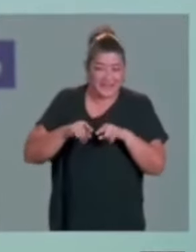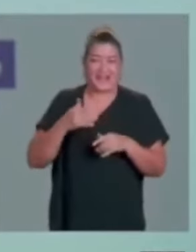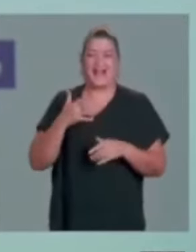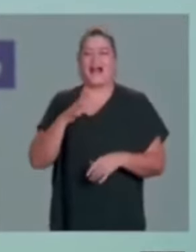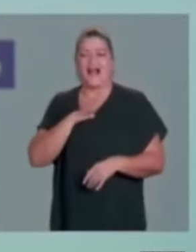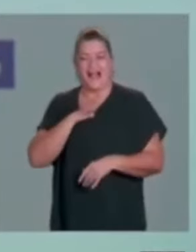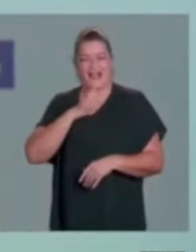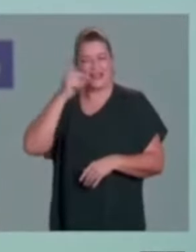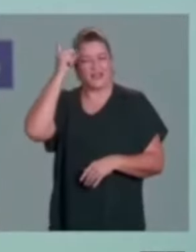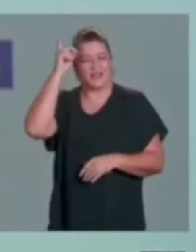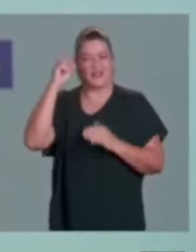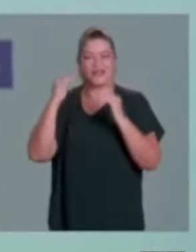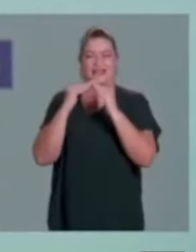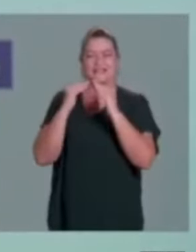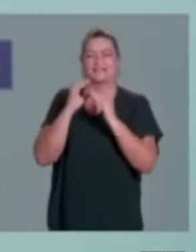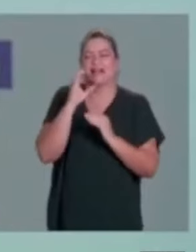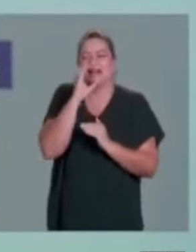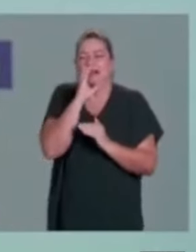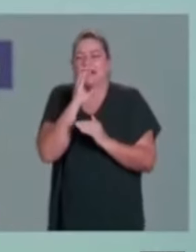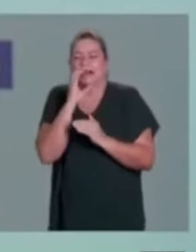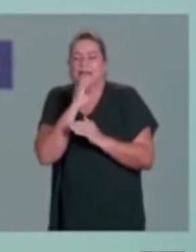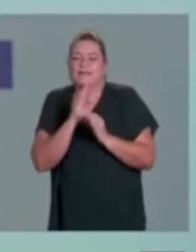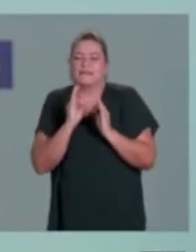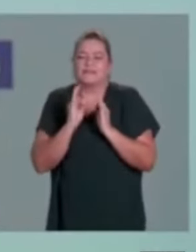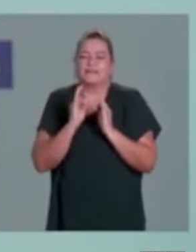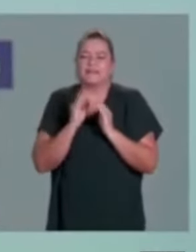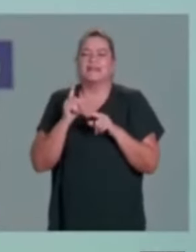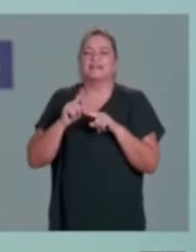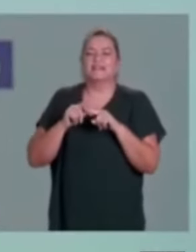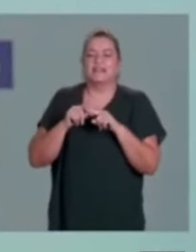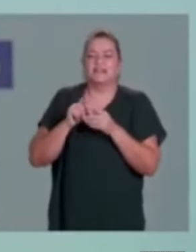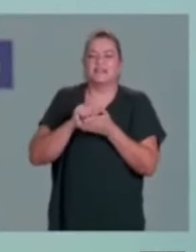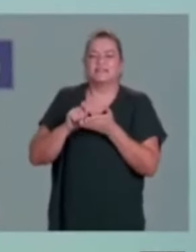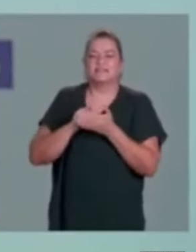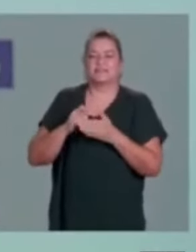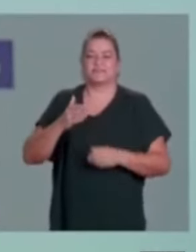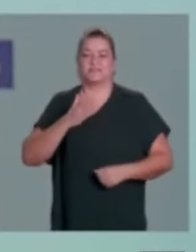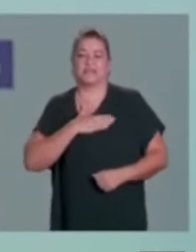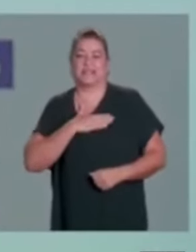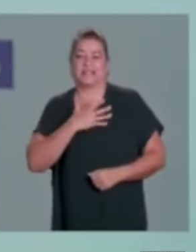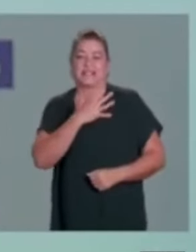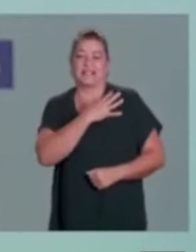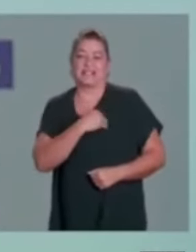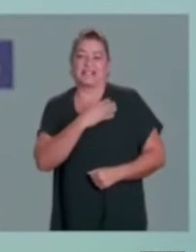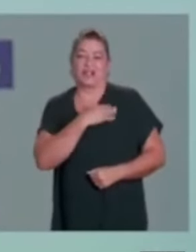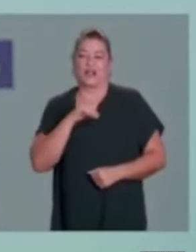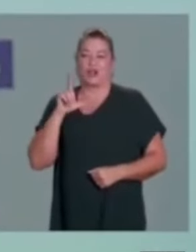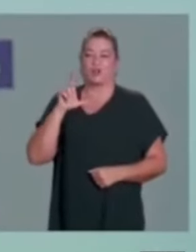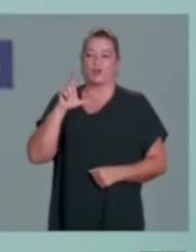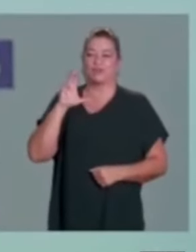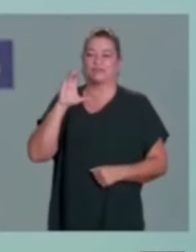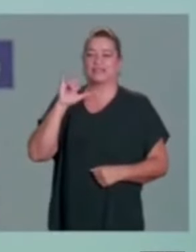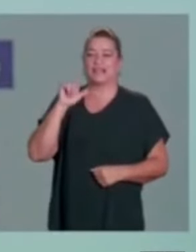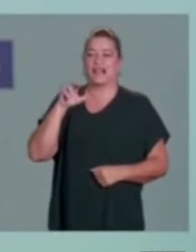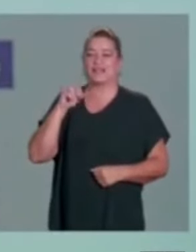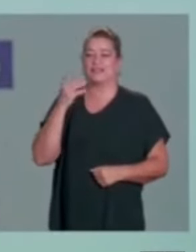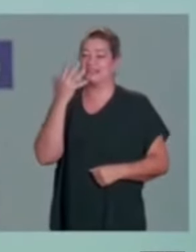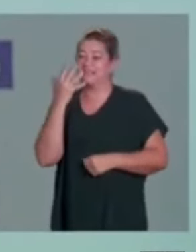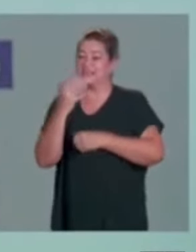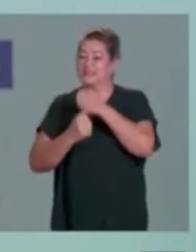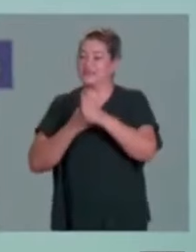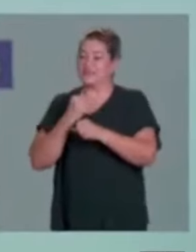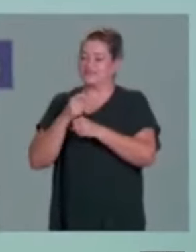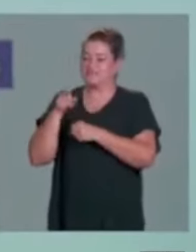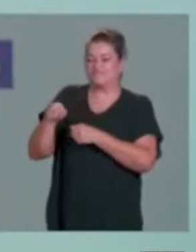y fresquita. Esa es la visión de país de mi hijo Luciano, de 5 años, que está junto a todas las propuestas de las que he hablado hoy en el